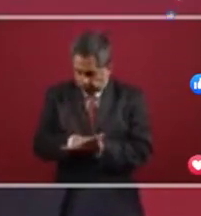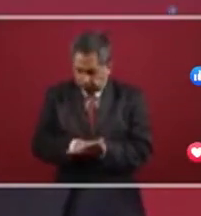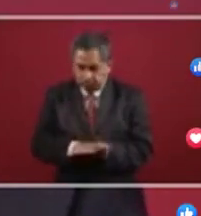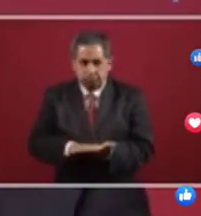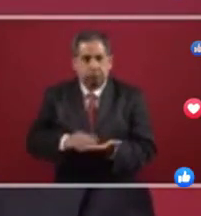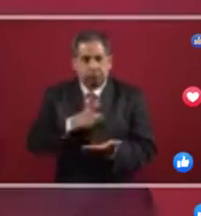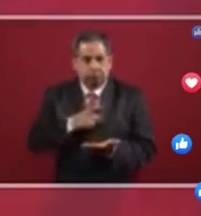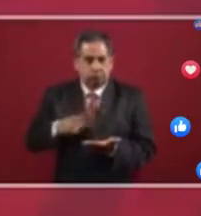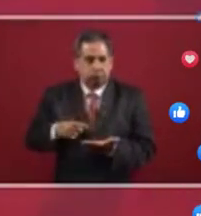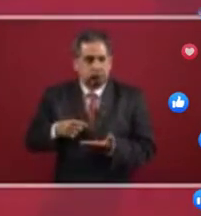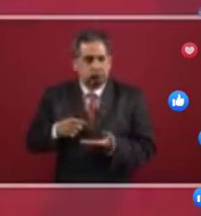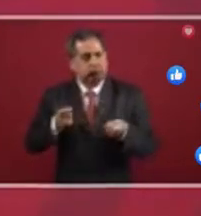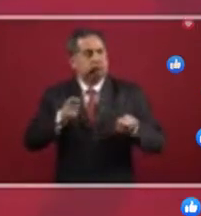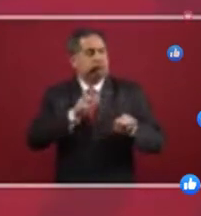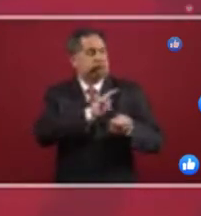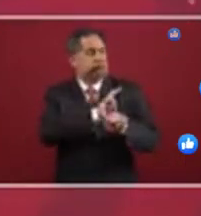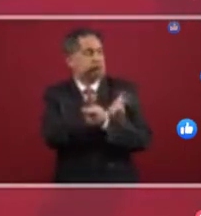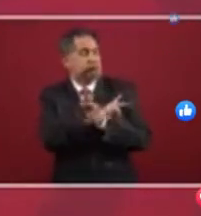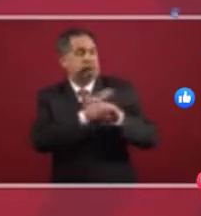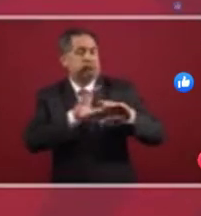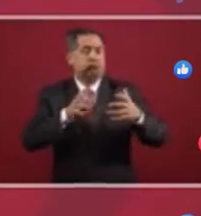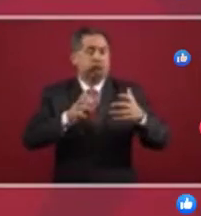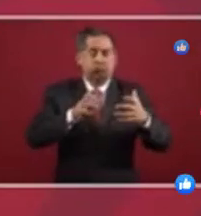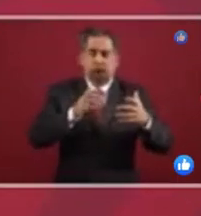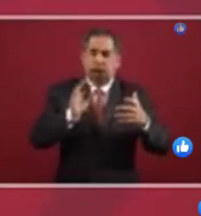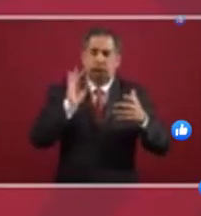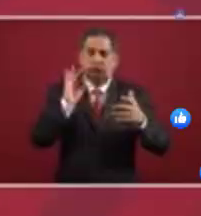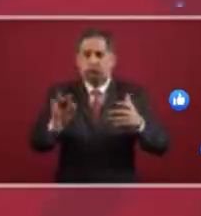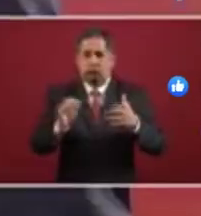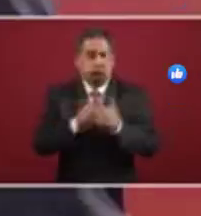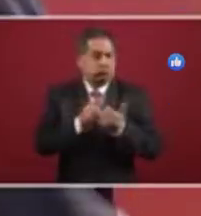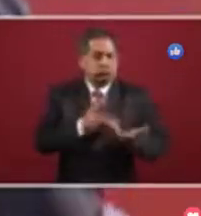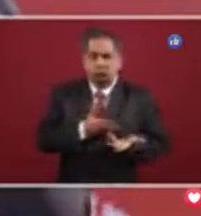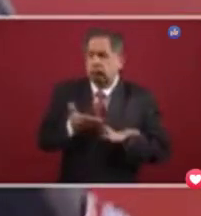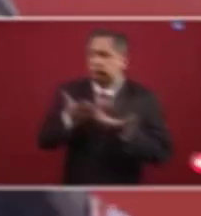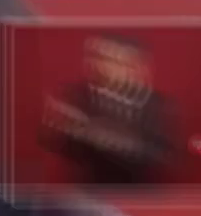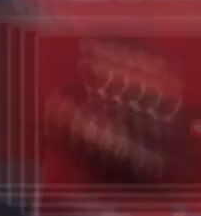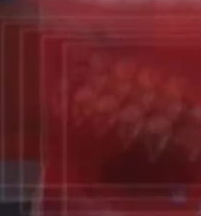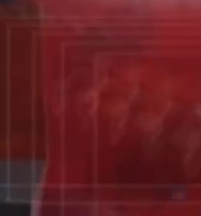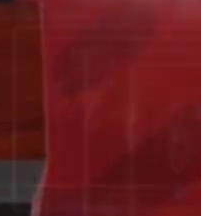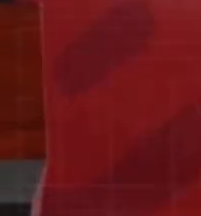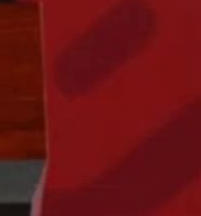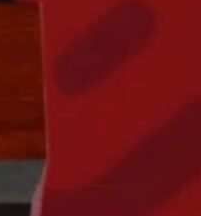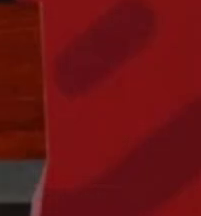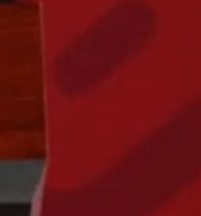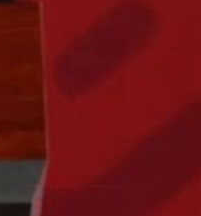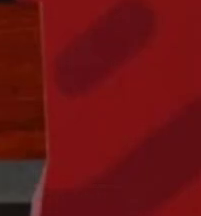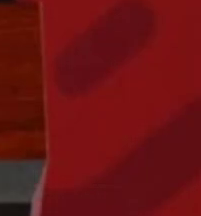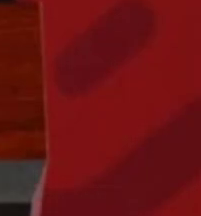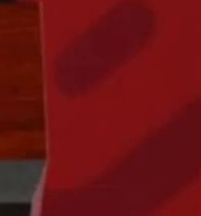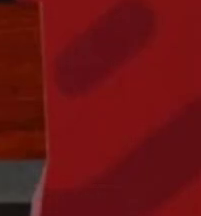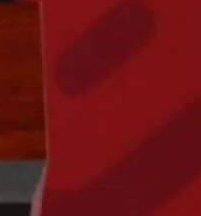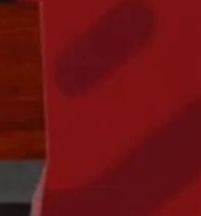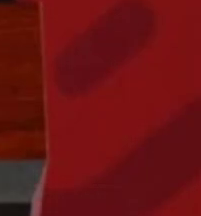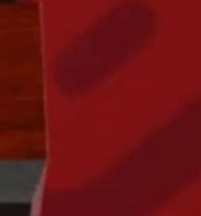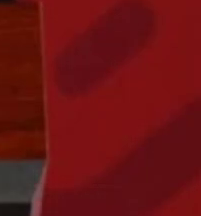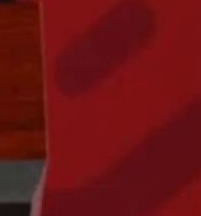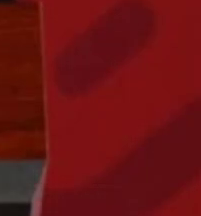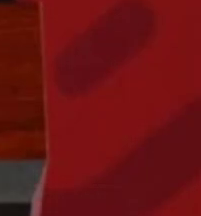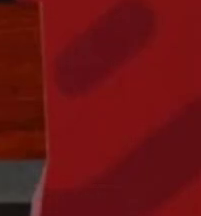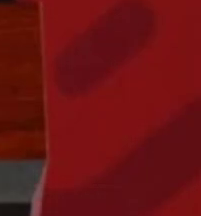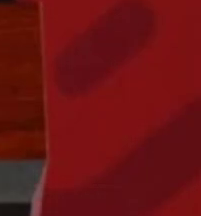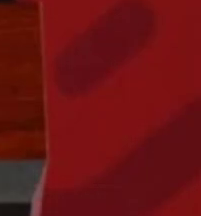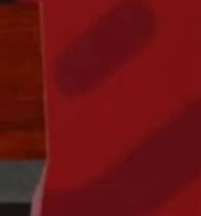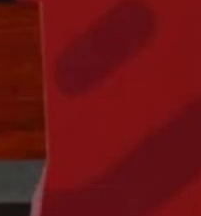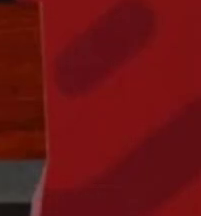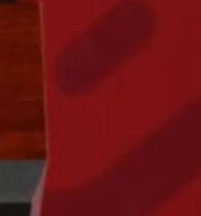Y el poder solo tiene sentido y se convierte en virtud cuando se pone al servicio de los demás. Nuestro arduamente